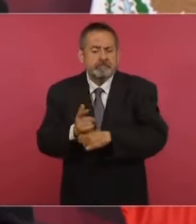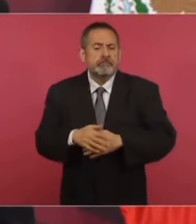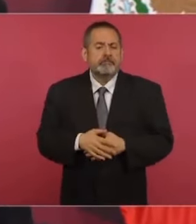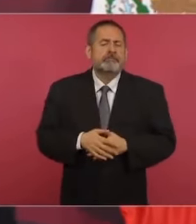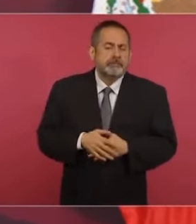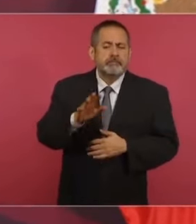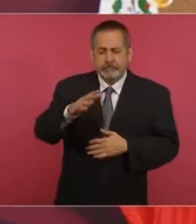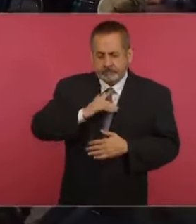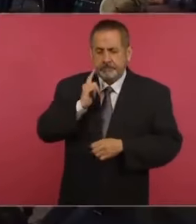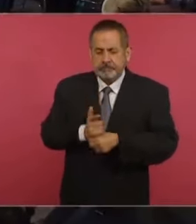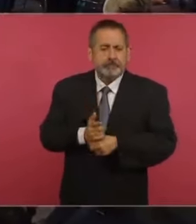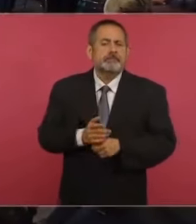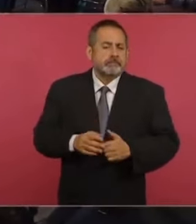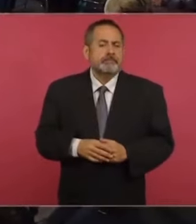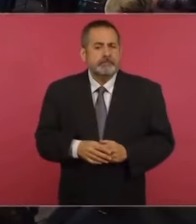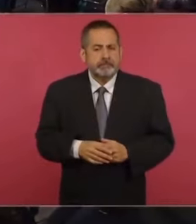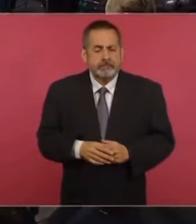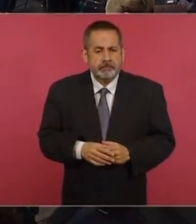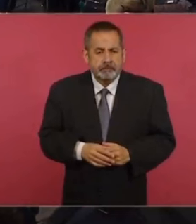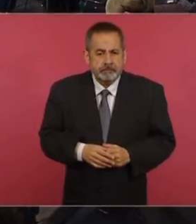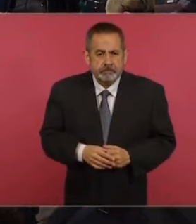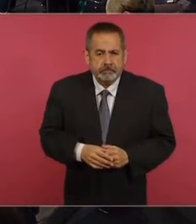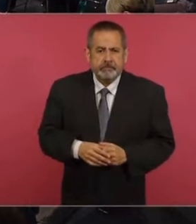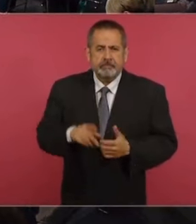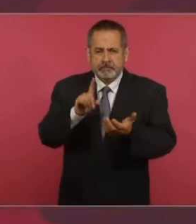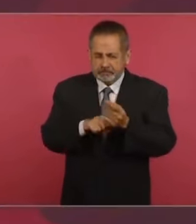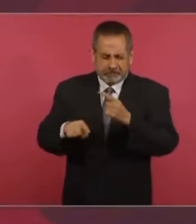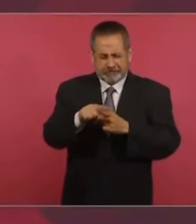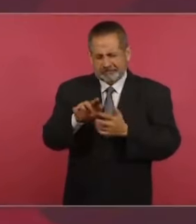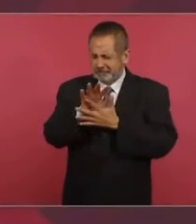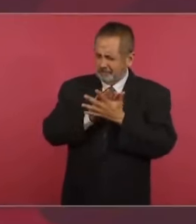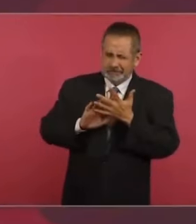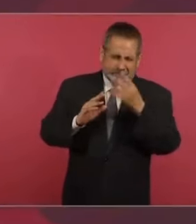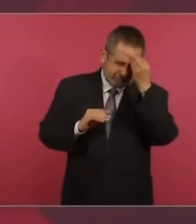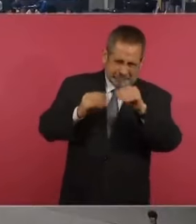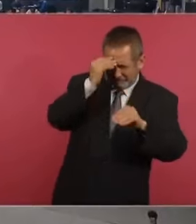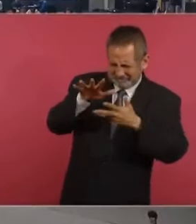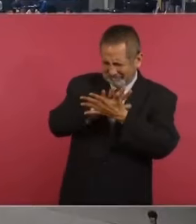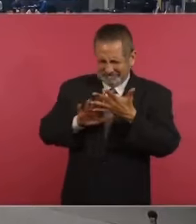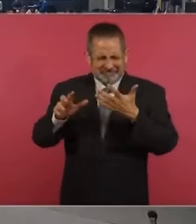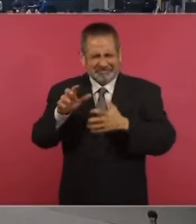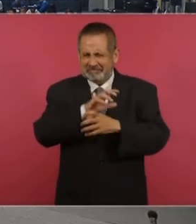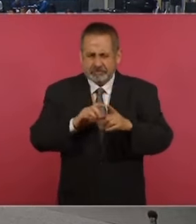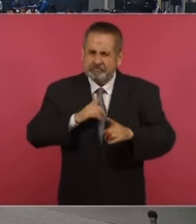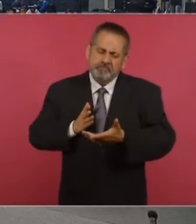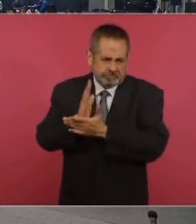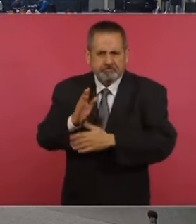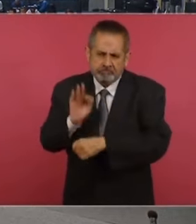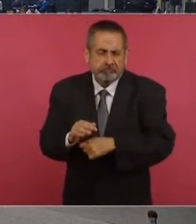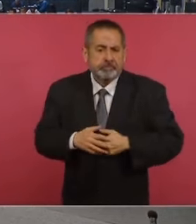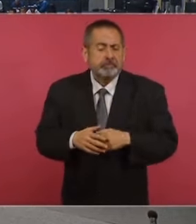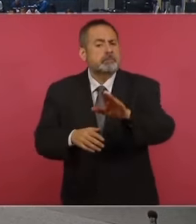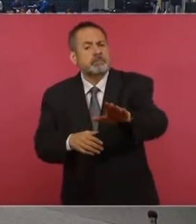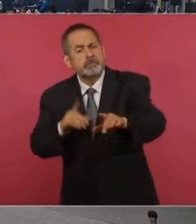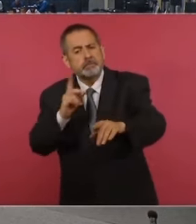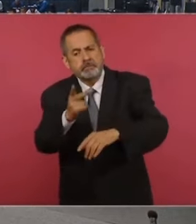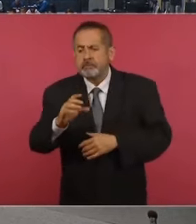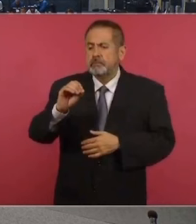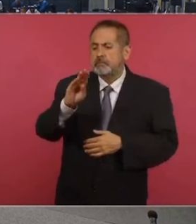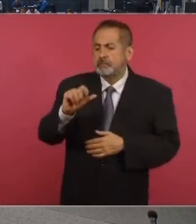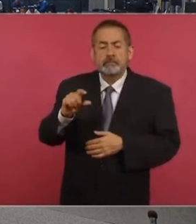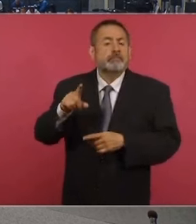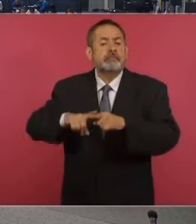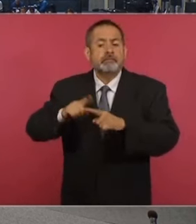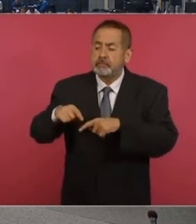me di cuenta de que habían enrarecido todo a propósito. ¿Y en la COBAJ quién se va a quedar al pendiente? ¿Si va a seguir esta comisión? ¿Va a ser el